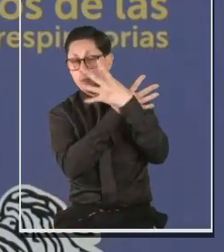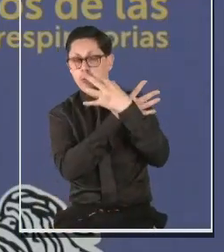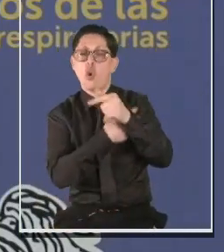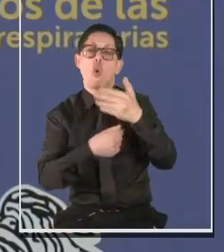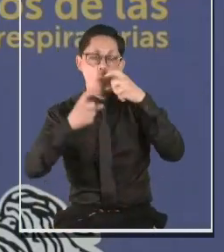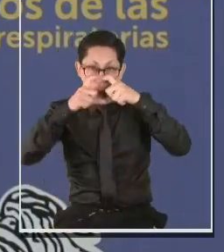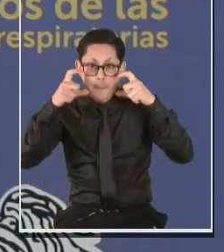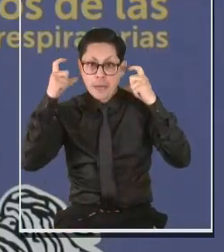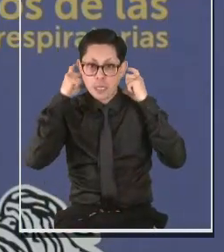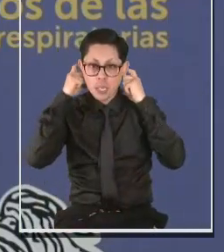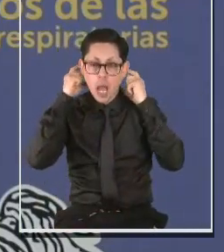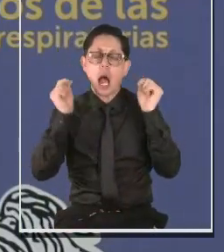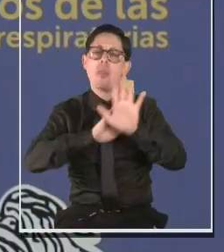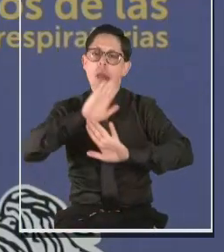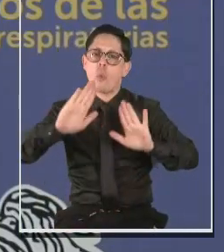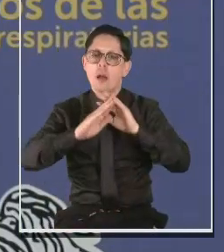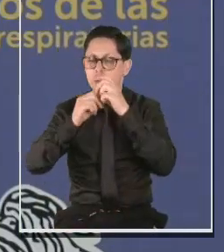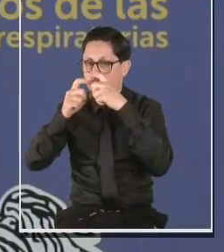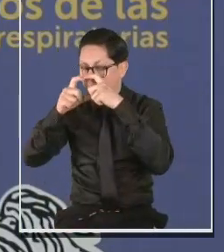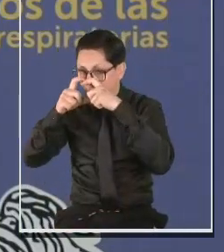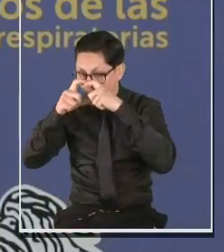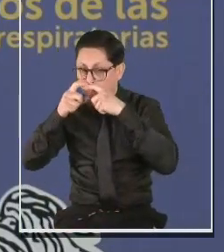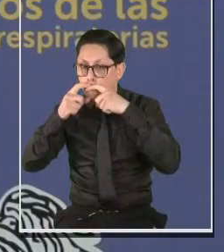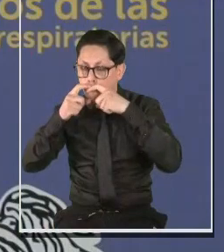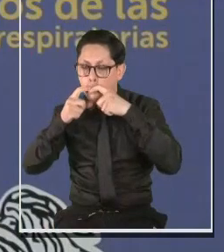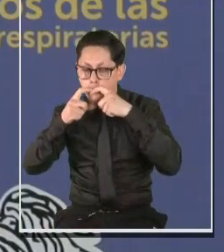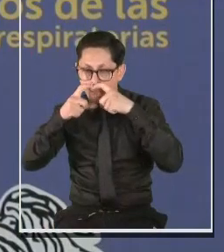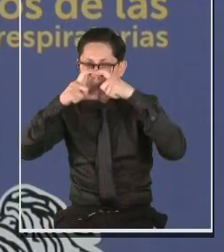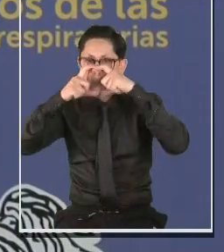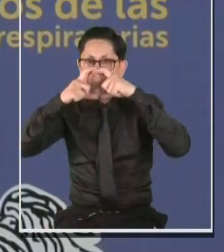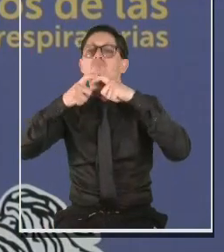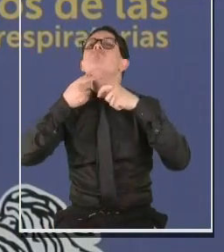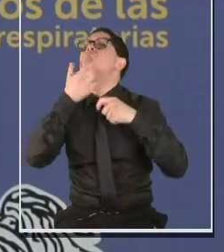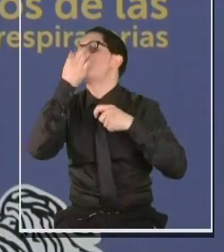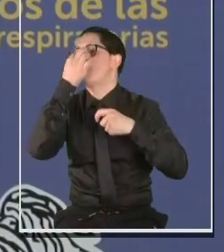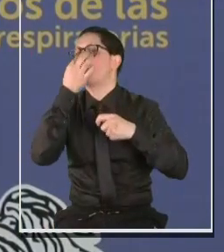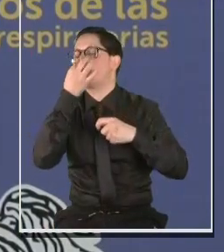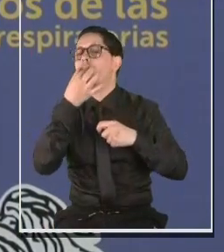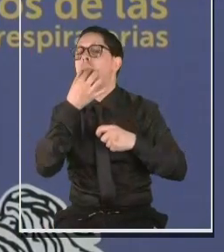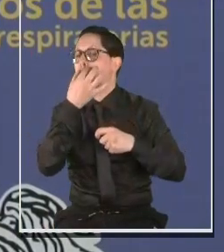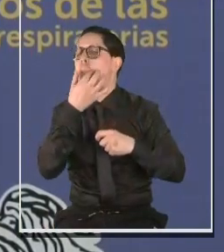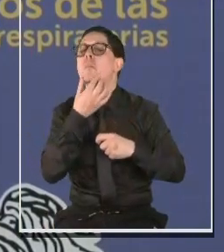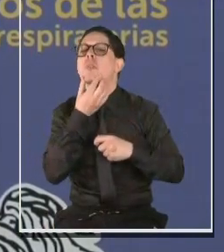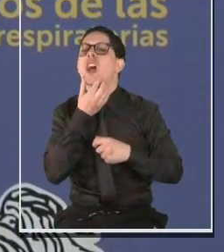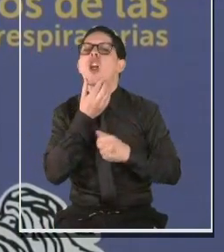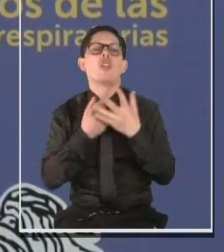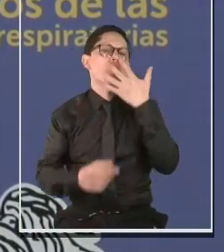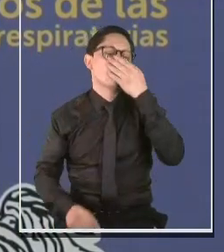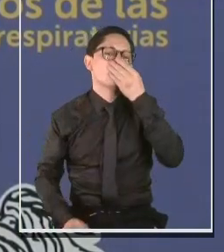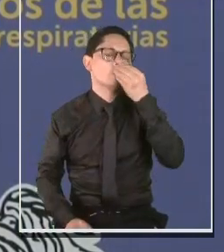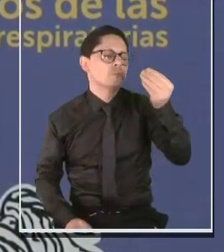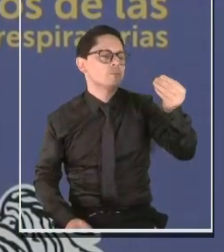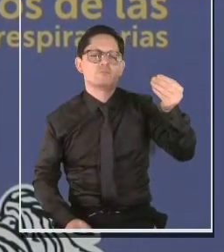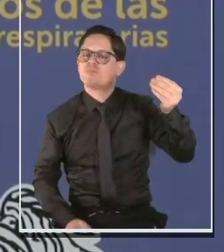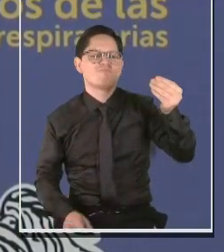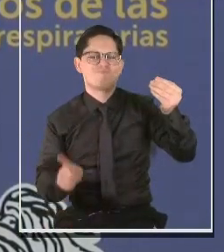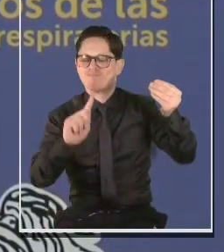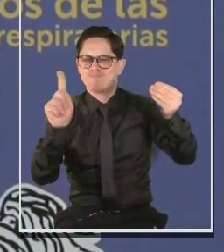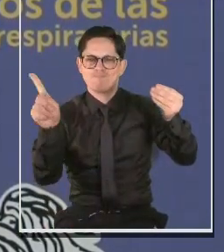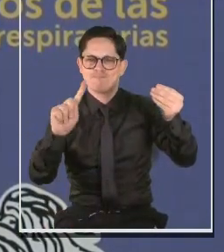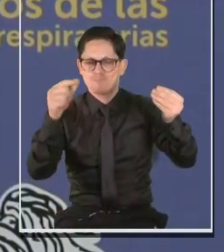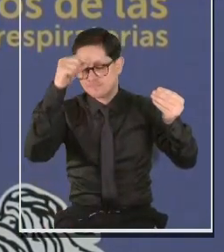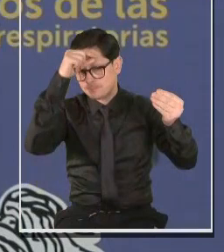mascarilla ocupela de manera adecuada que cubra bien nariz mentón viento a la boca no la toque porque donde